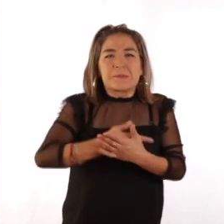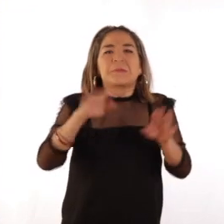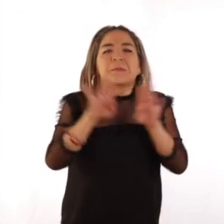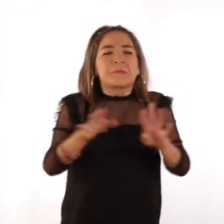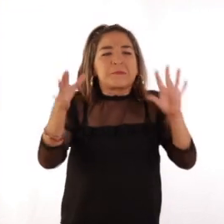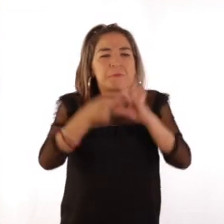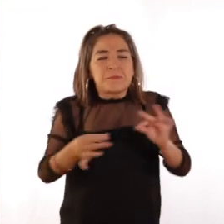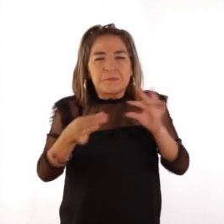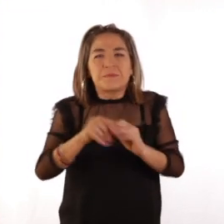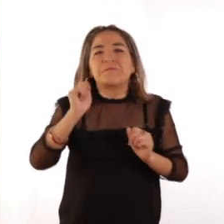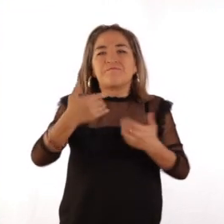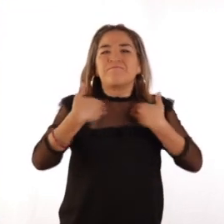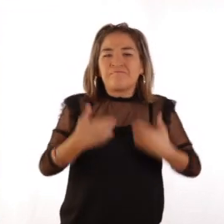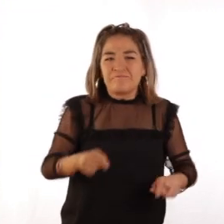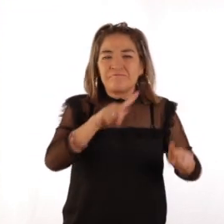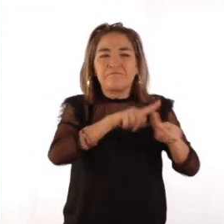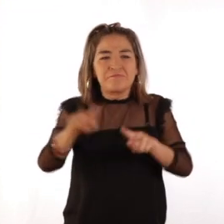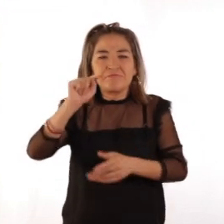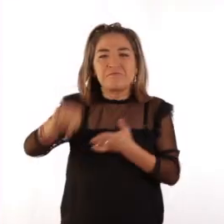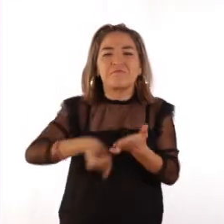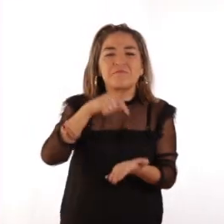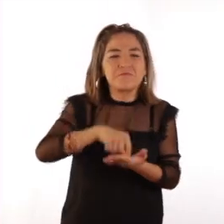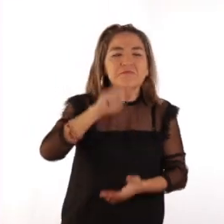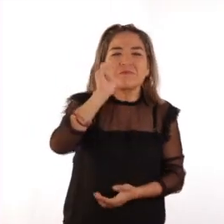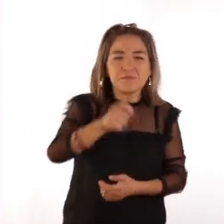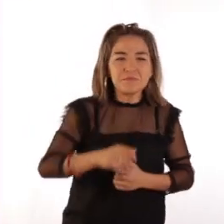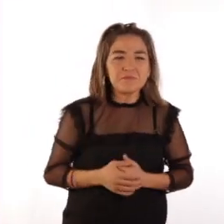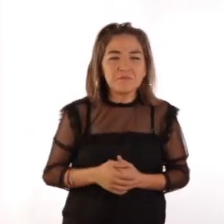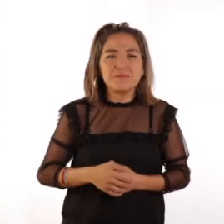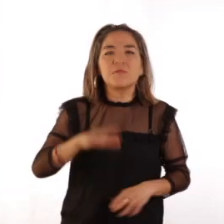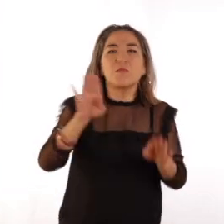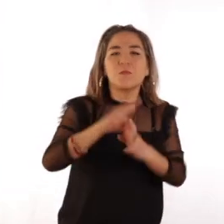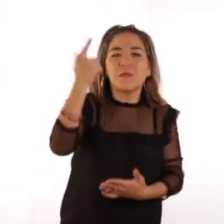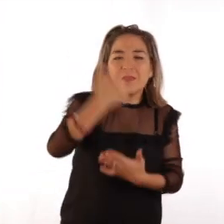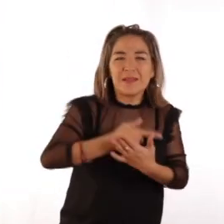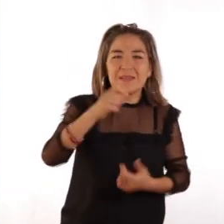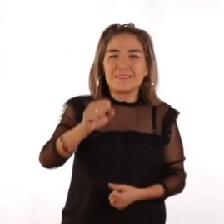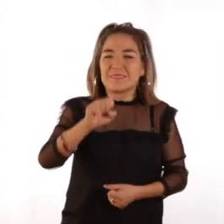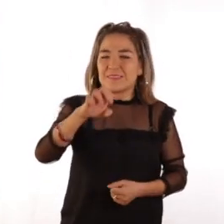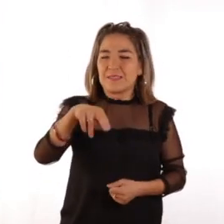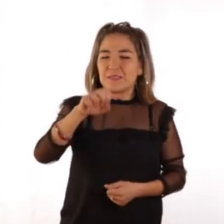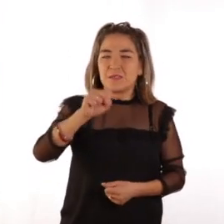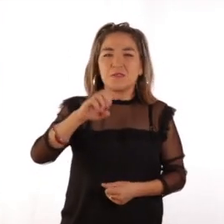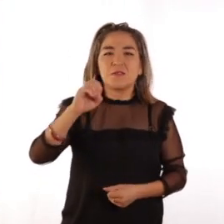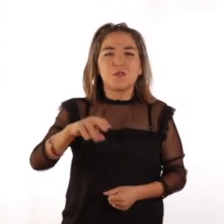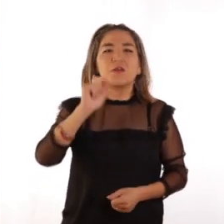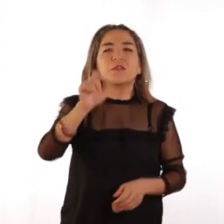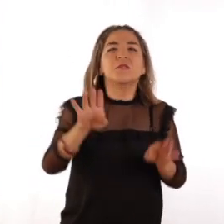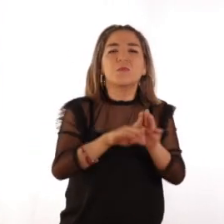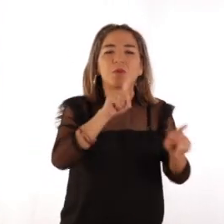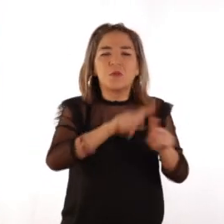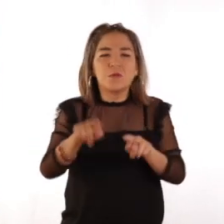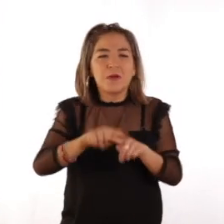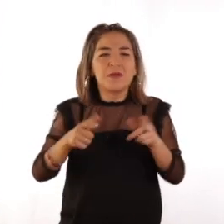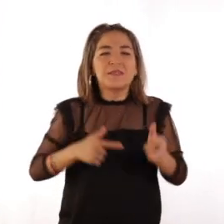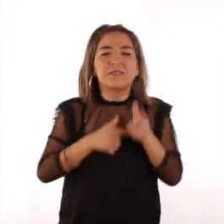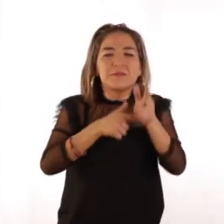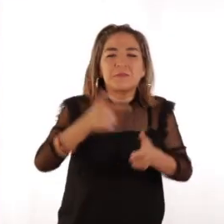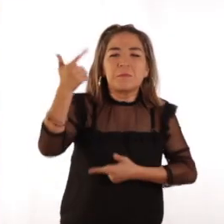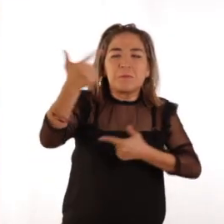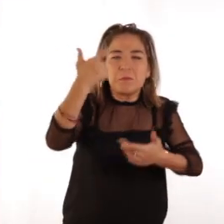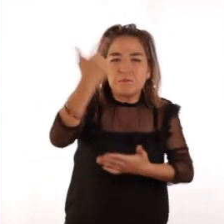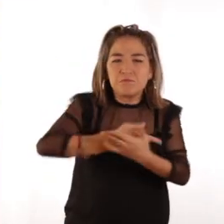estadística descriptiva comprende distintas áreas, entre las que están los censos. Un censo es un procedimiento